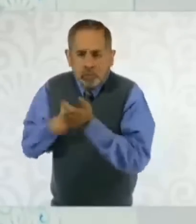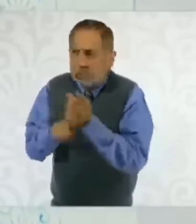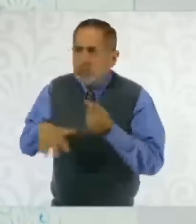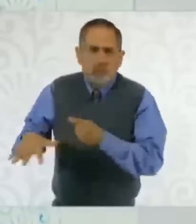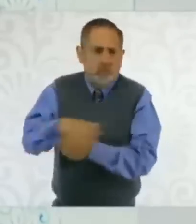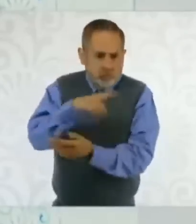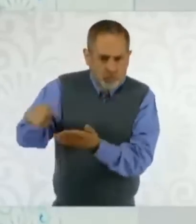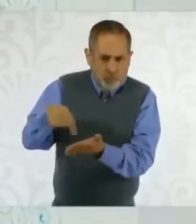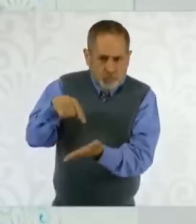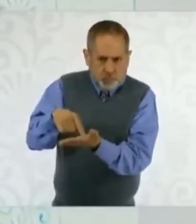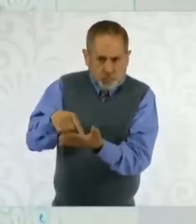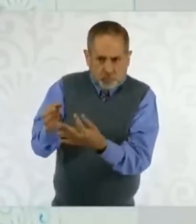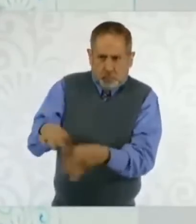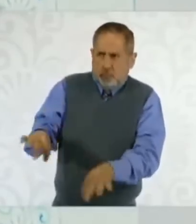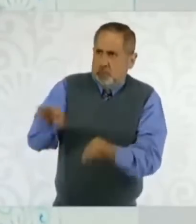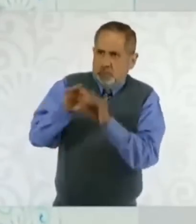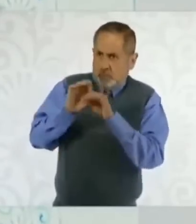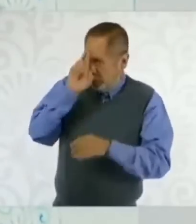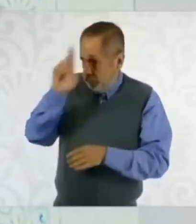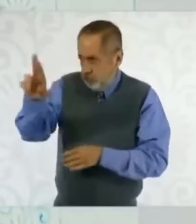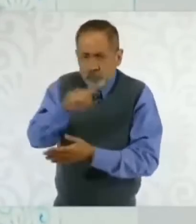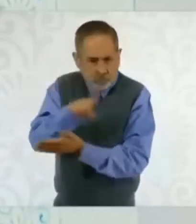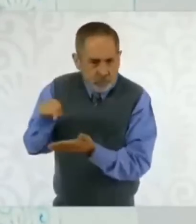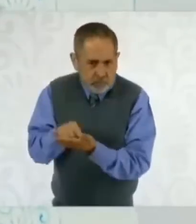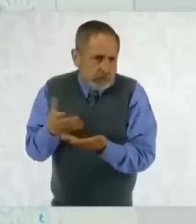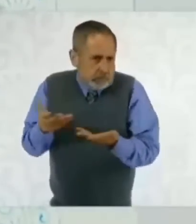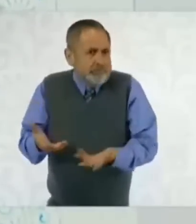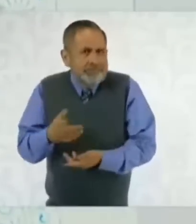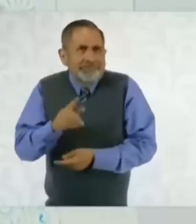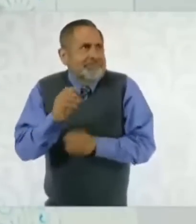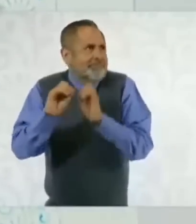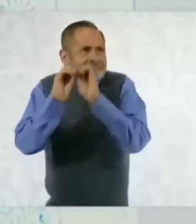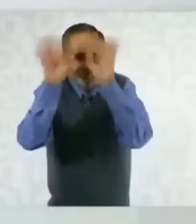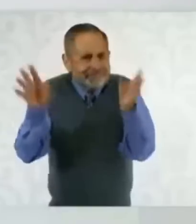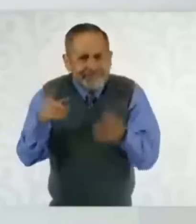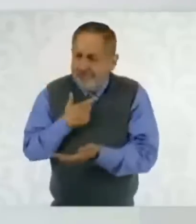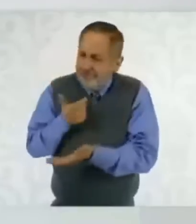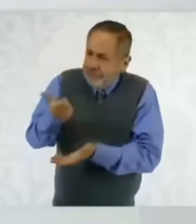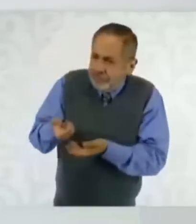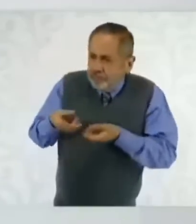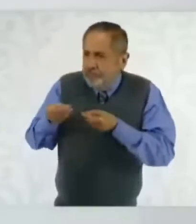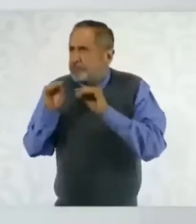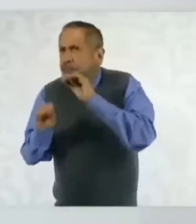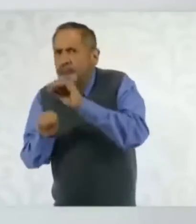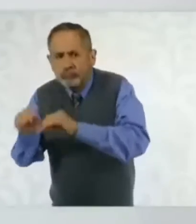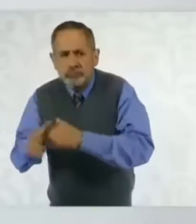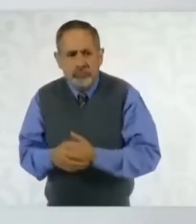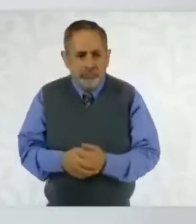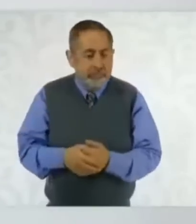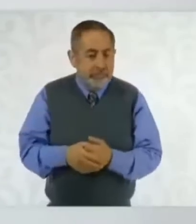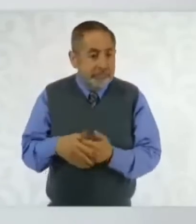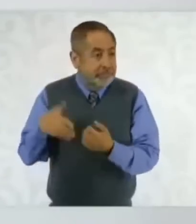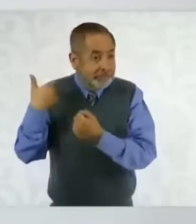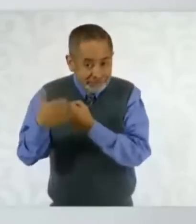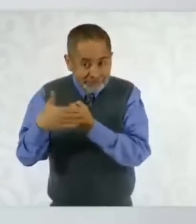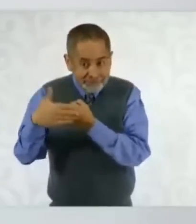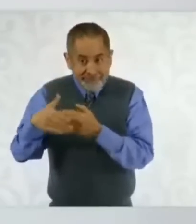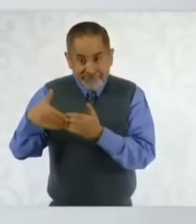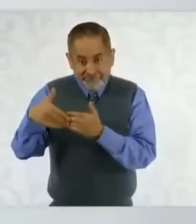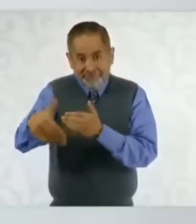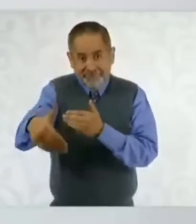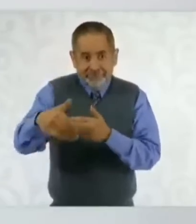este inmueble tan importante para todas y para todos. Los gastos que tendré